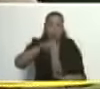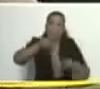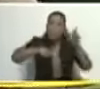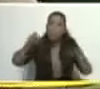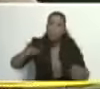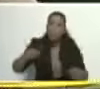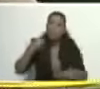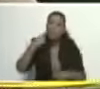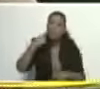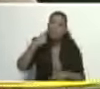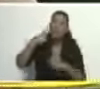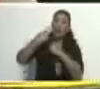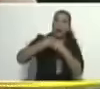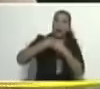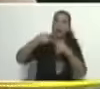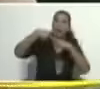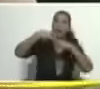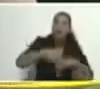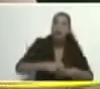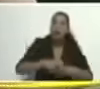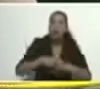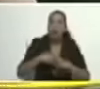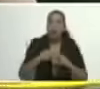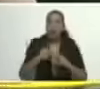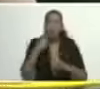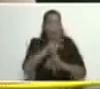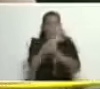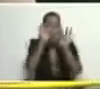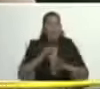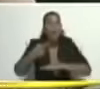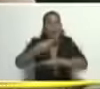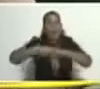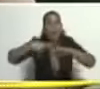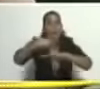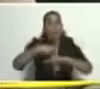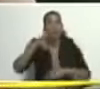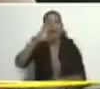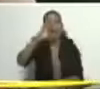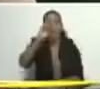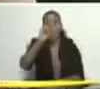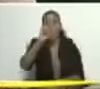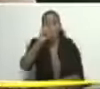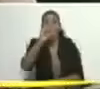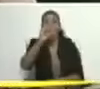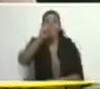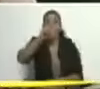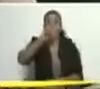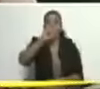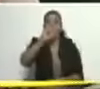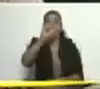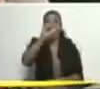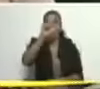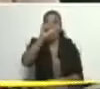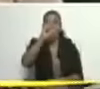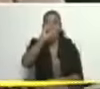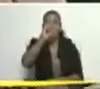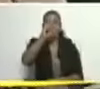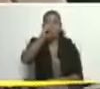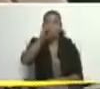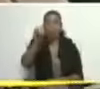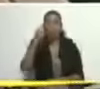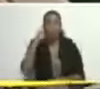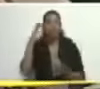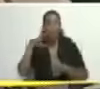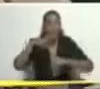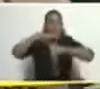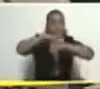sigue siendo sujeto. Some form of colonialism. De alguna forma u otra de colonialismo. But the most territories in the world.